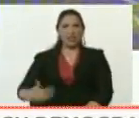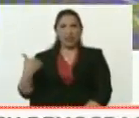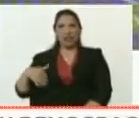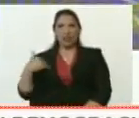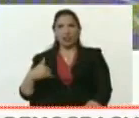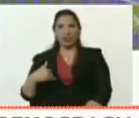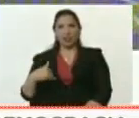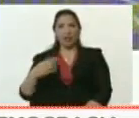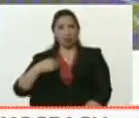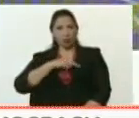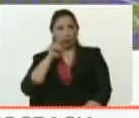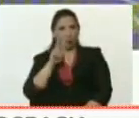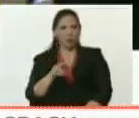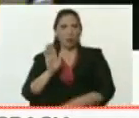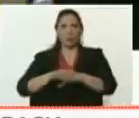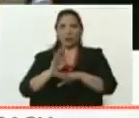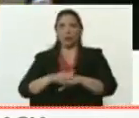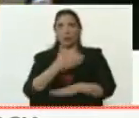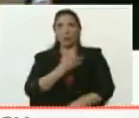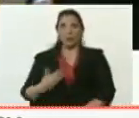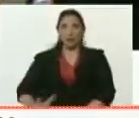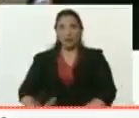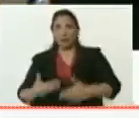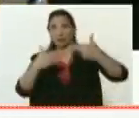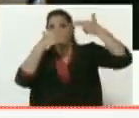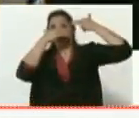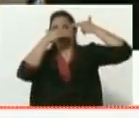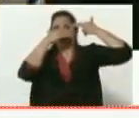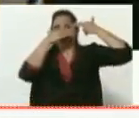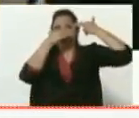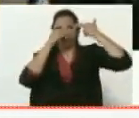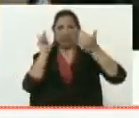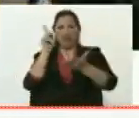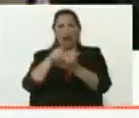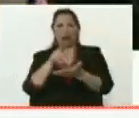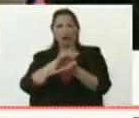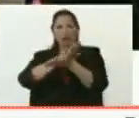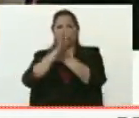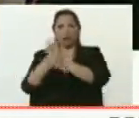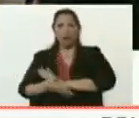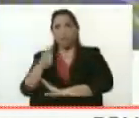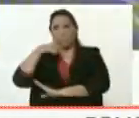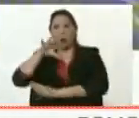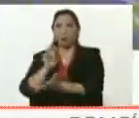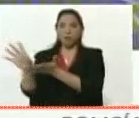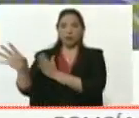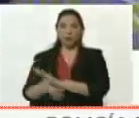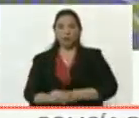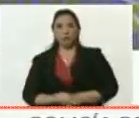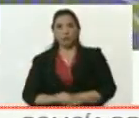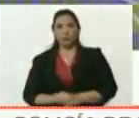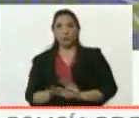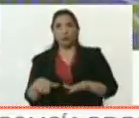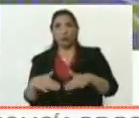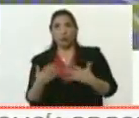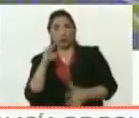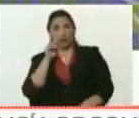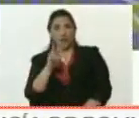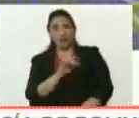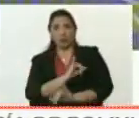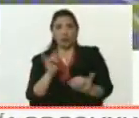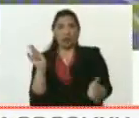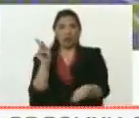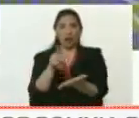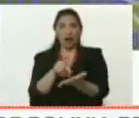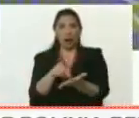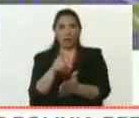pasó. Presidentes sicarios que llegaron a destruir y el pueblo los echó. Cuando veíamos que llegaba un